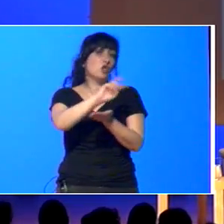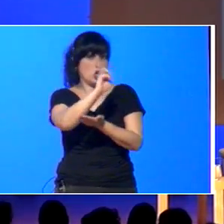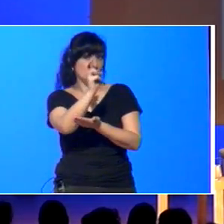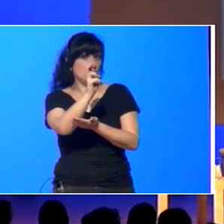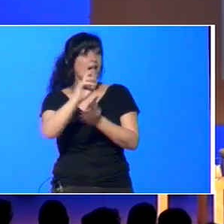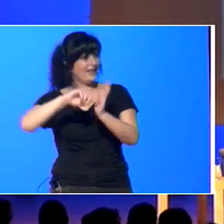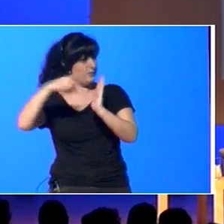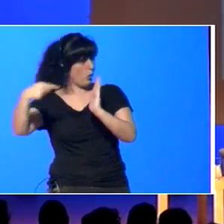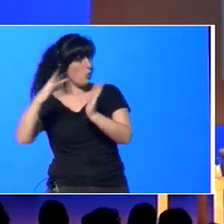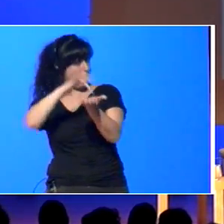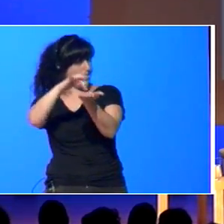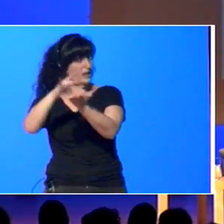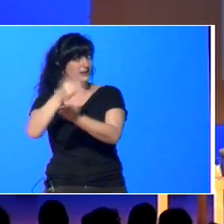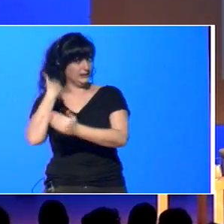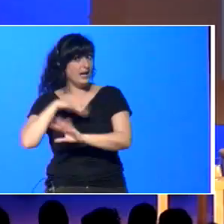modelo de